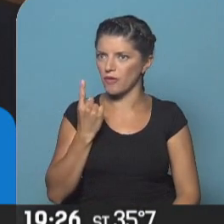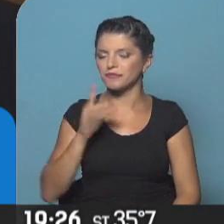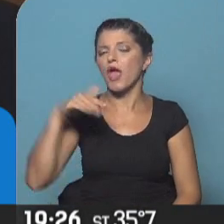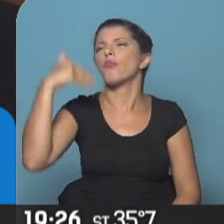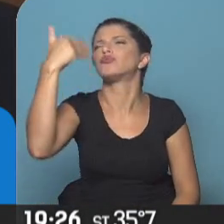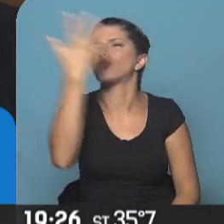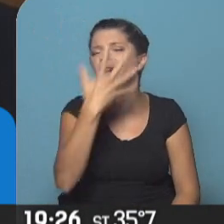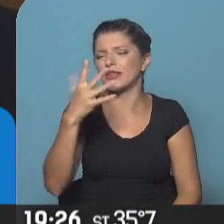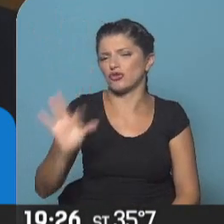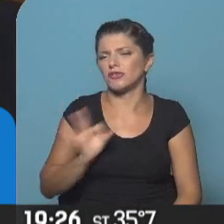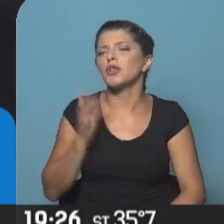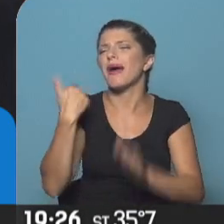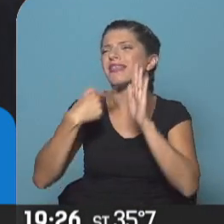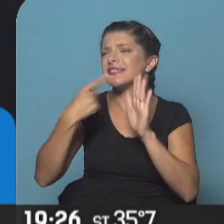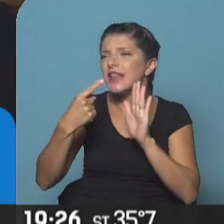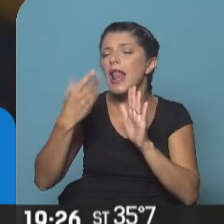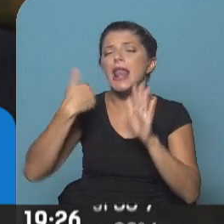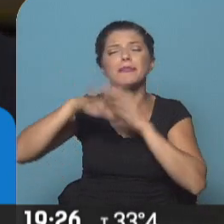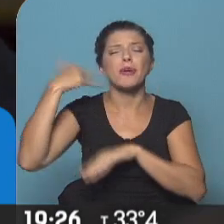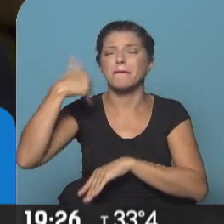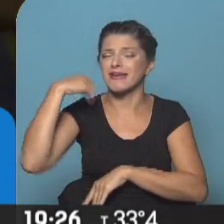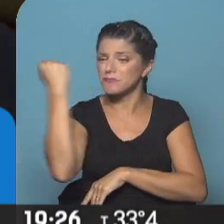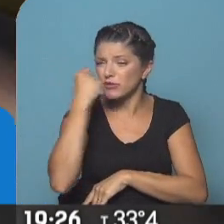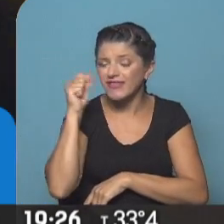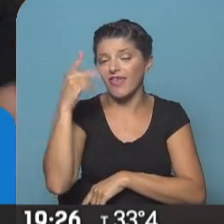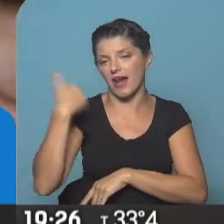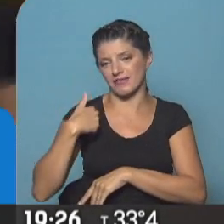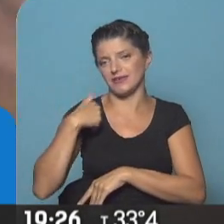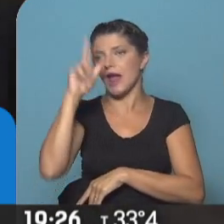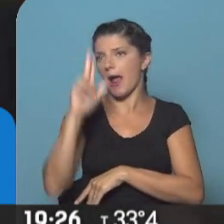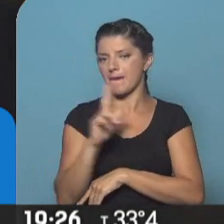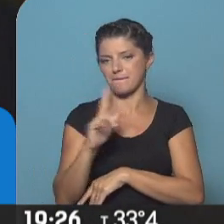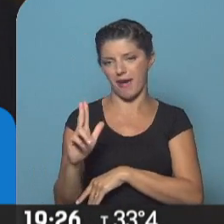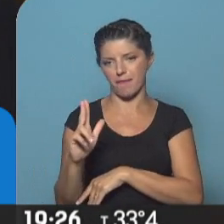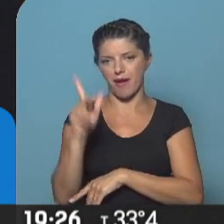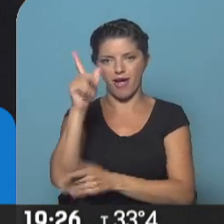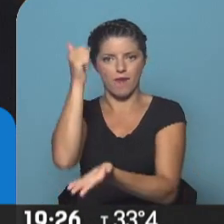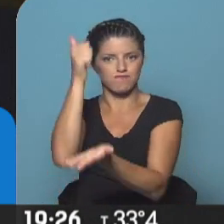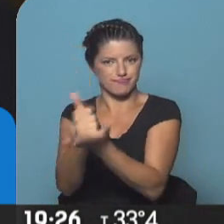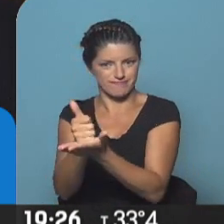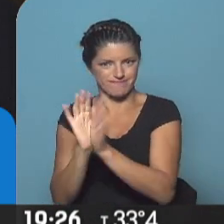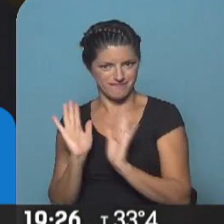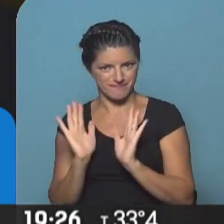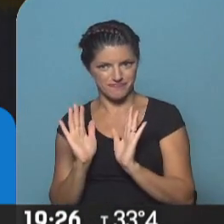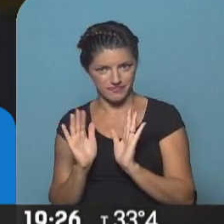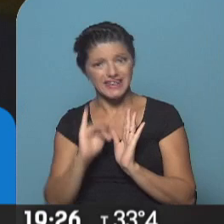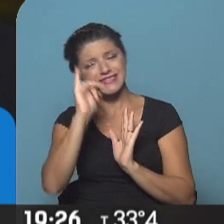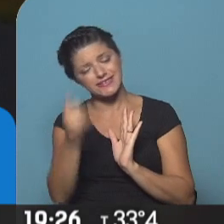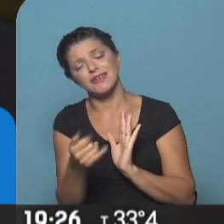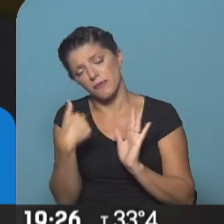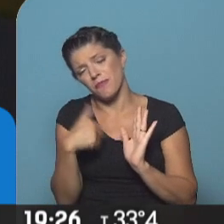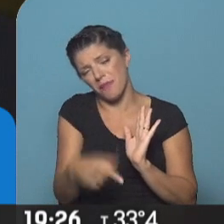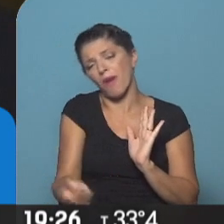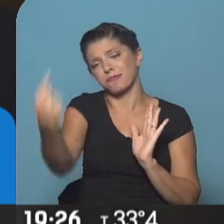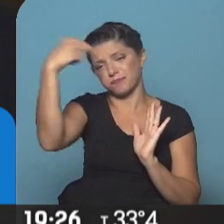el argentino más importante de toda la historia. El que llegó a ser el sumo de los pontífices. Sí, por supuesto que va a venir a la